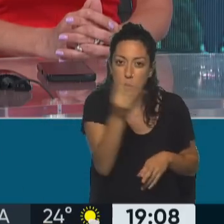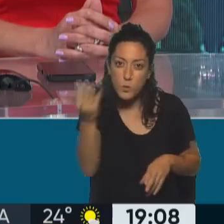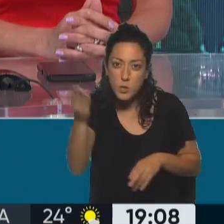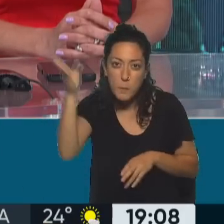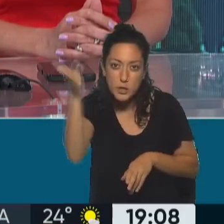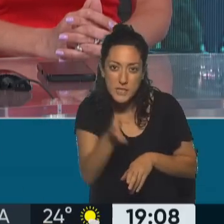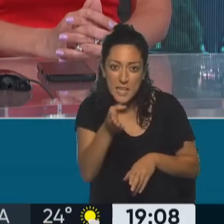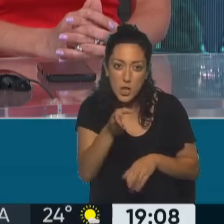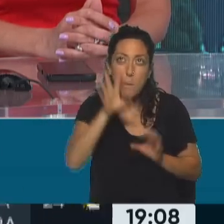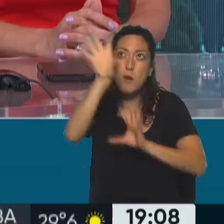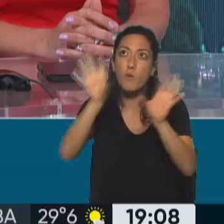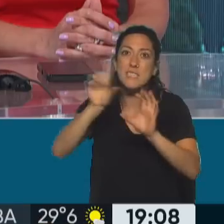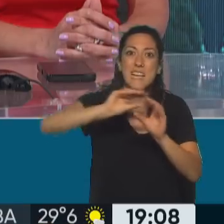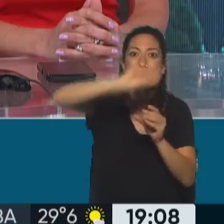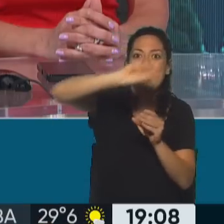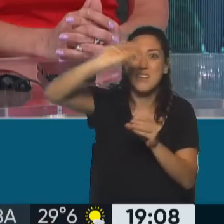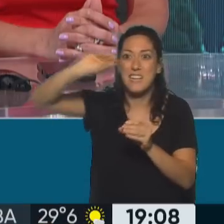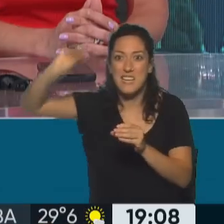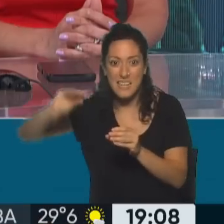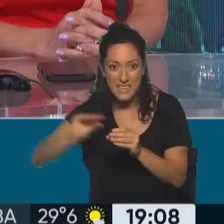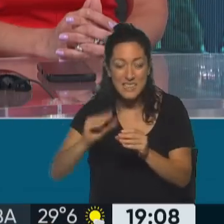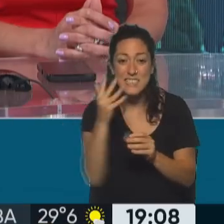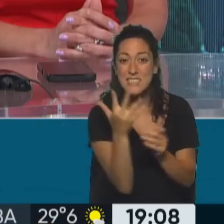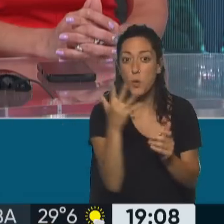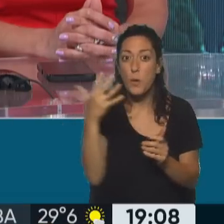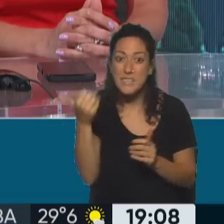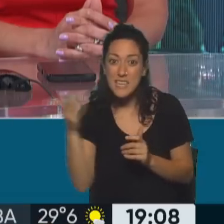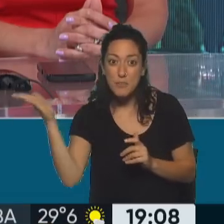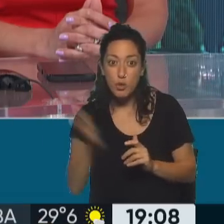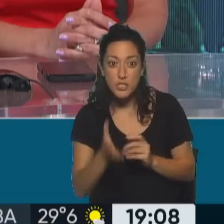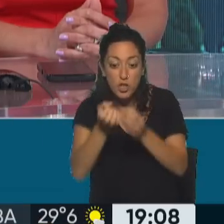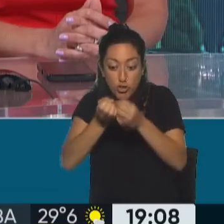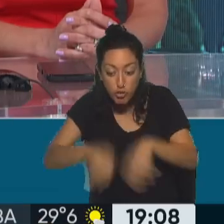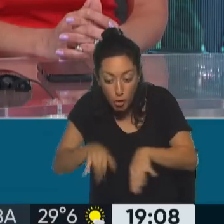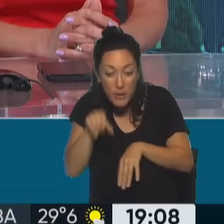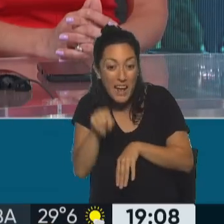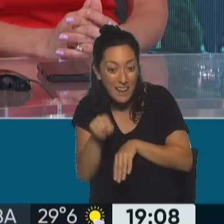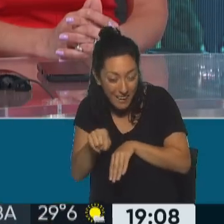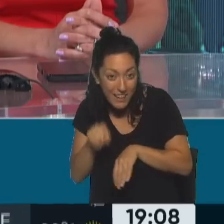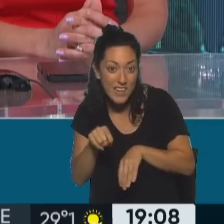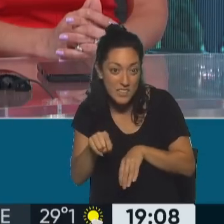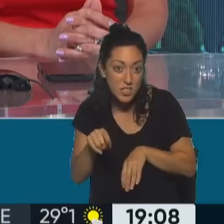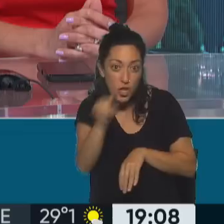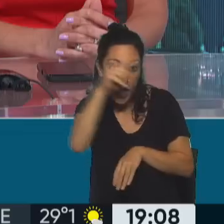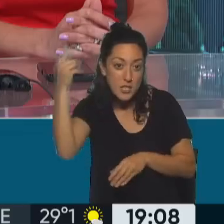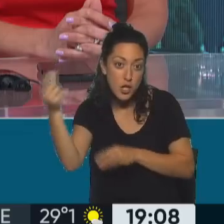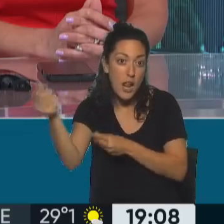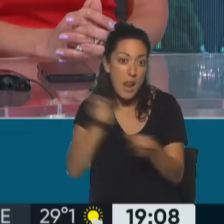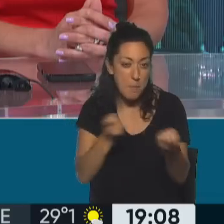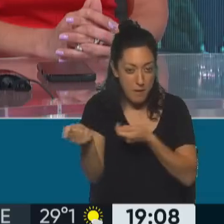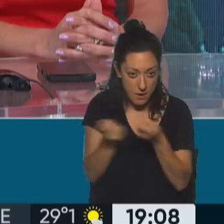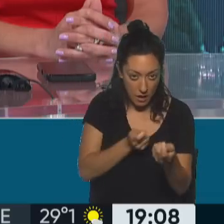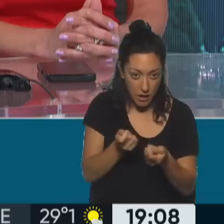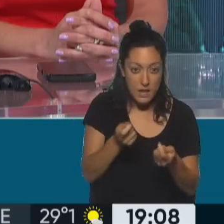se reparte entre las provincias y el 56% restante es lo que financia al Estado Nacional. Cuando la